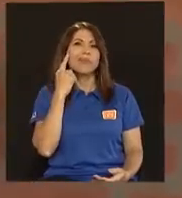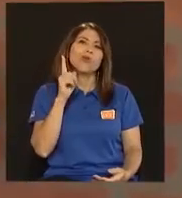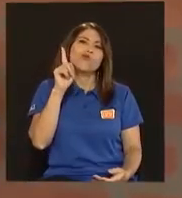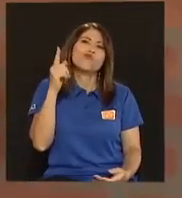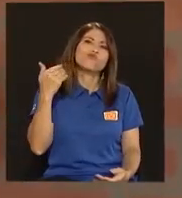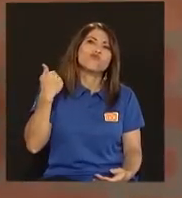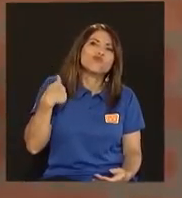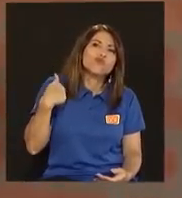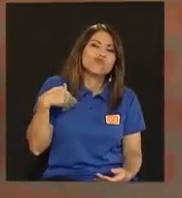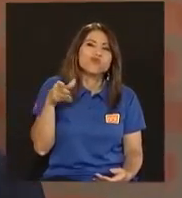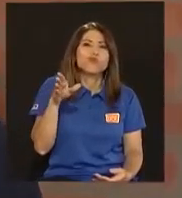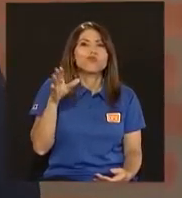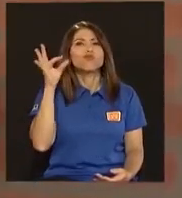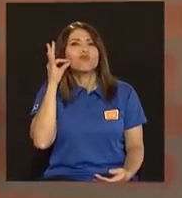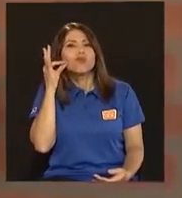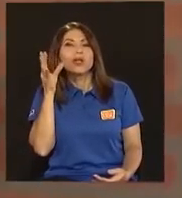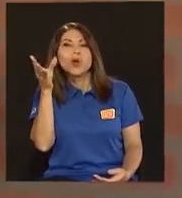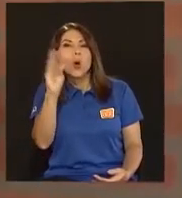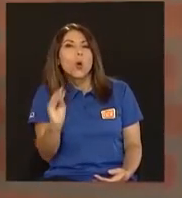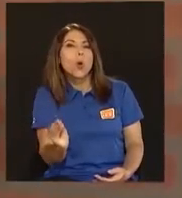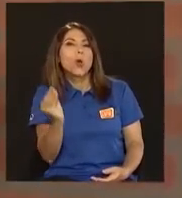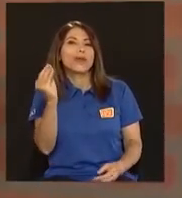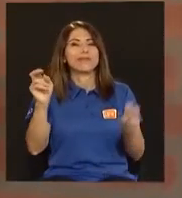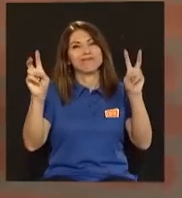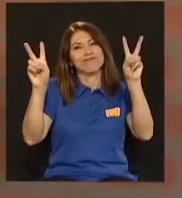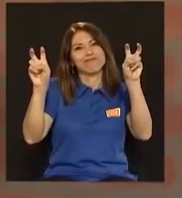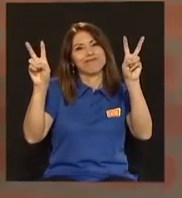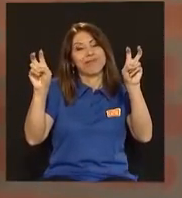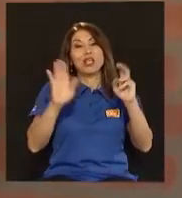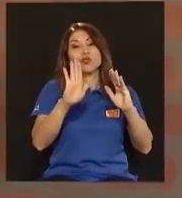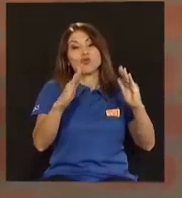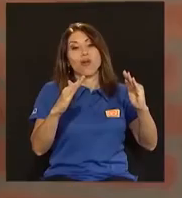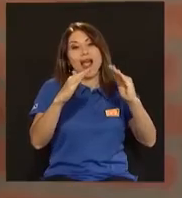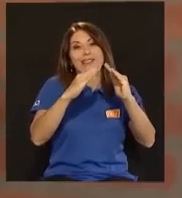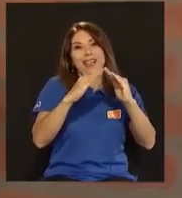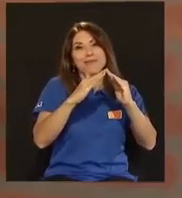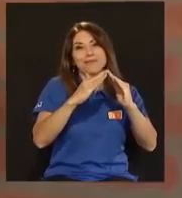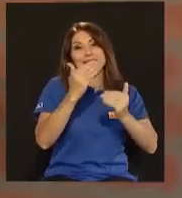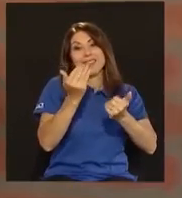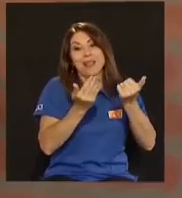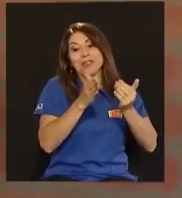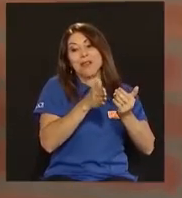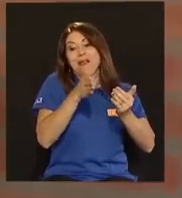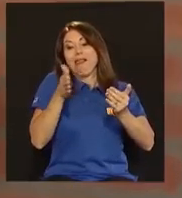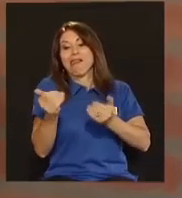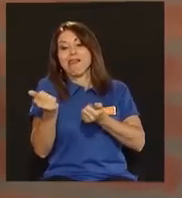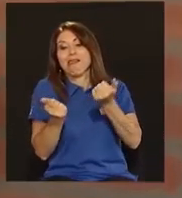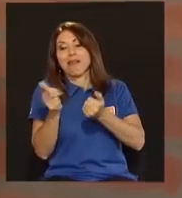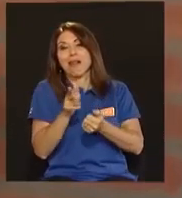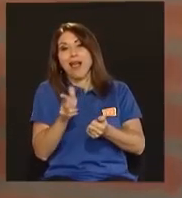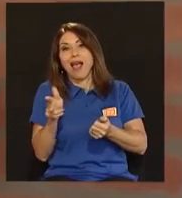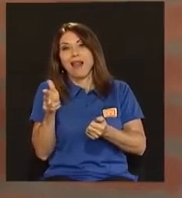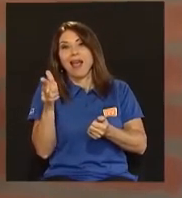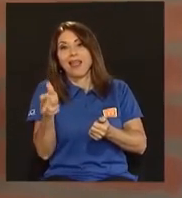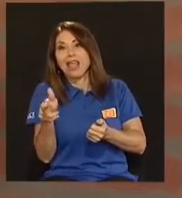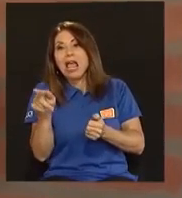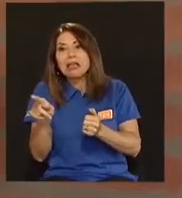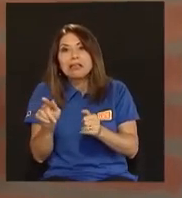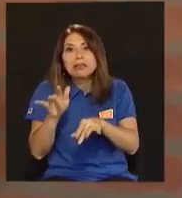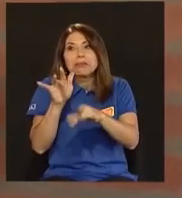garaje de la casa empieza a jugar con cosas de internet y desarrolla algún producto?